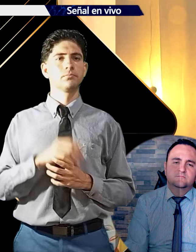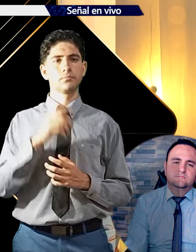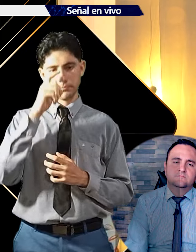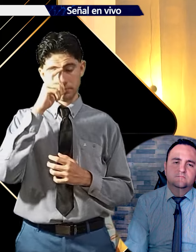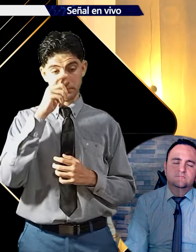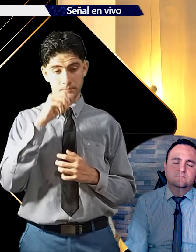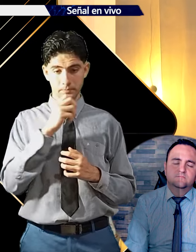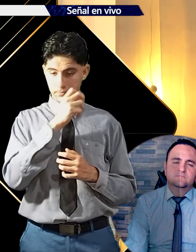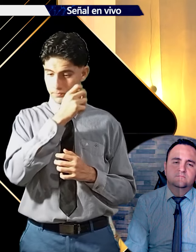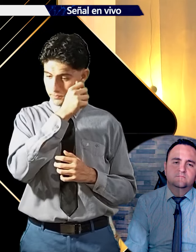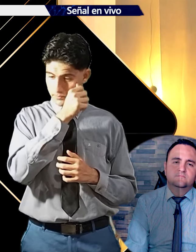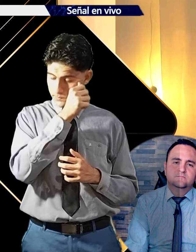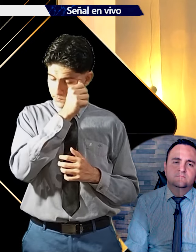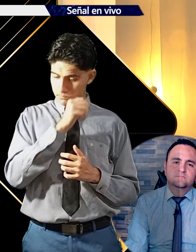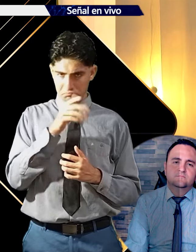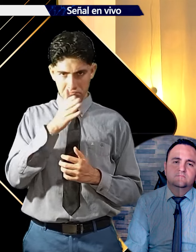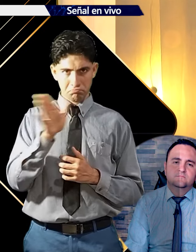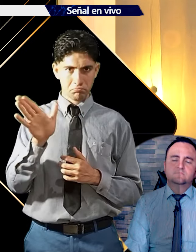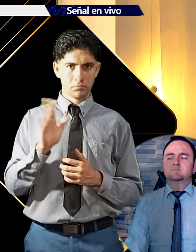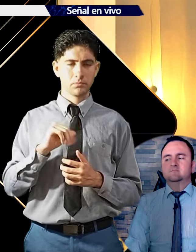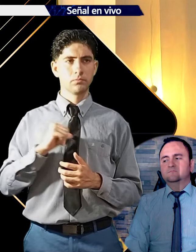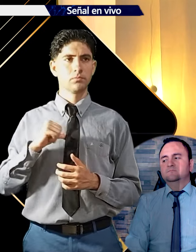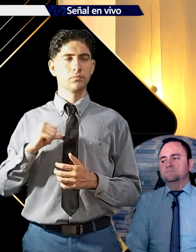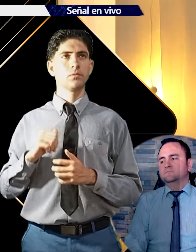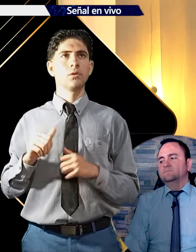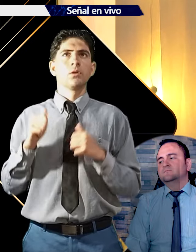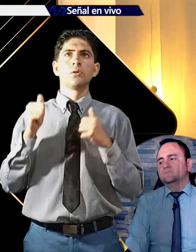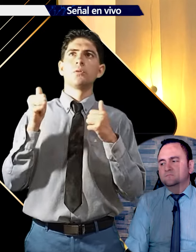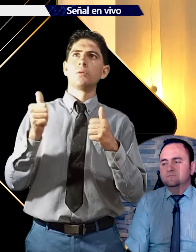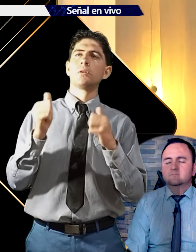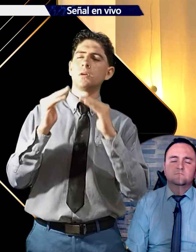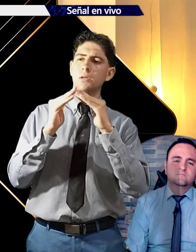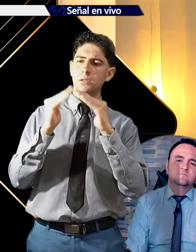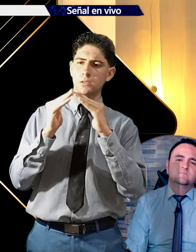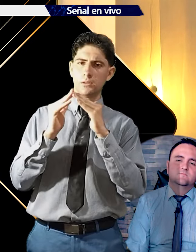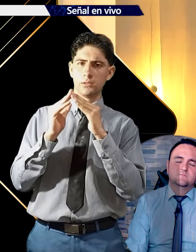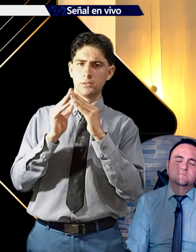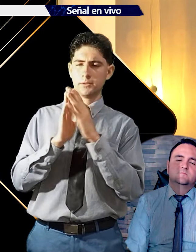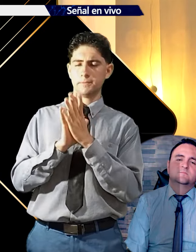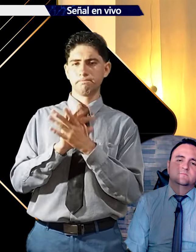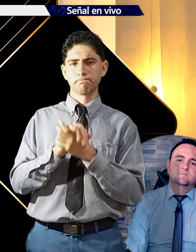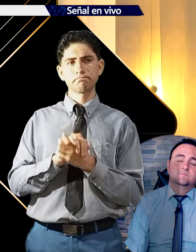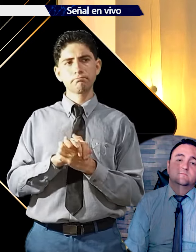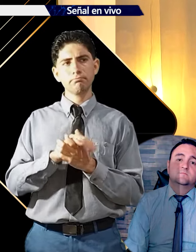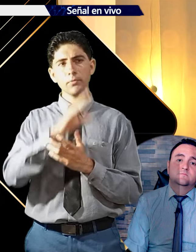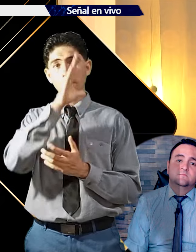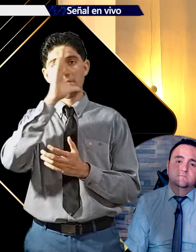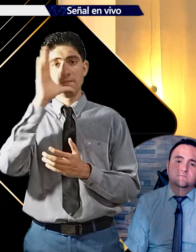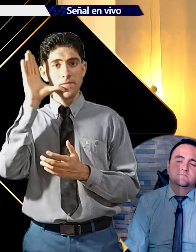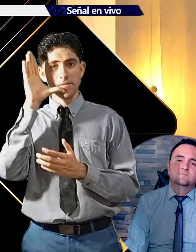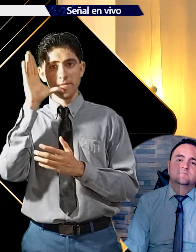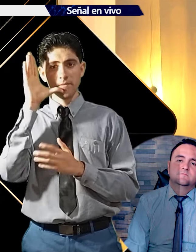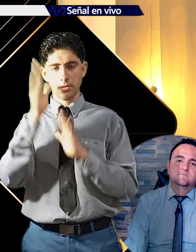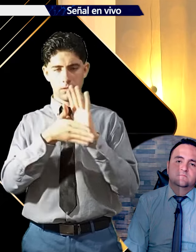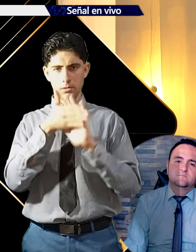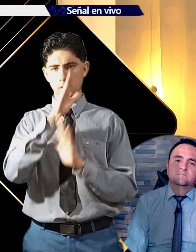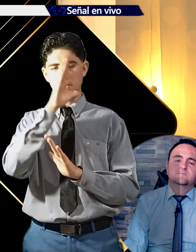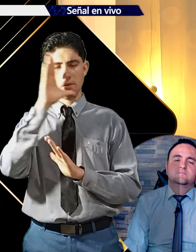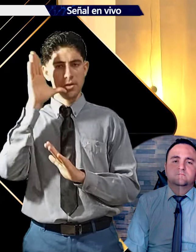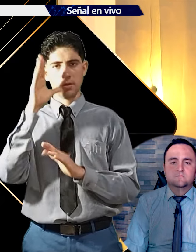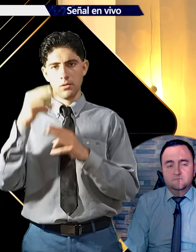mañana, usted puede tener una buena casa, una buena finca. Usted puede tener un carro último